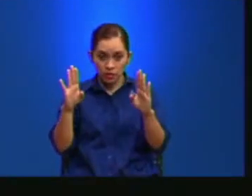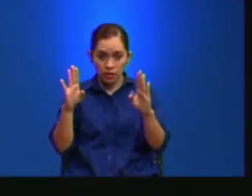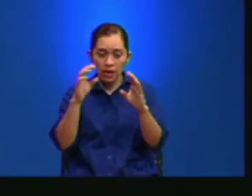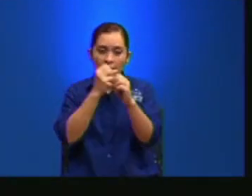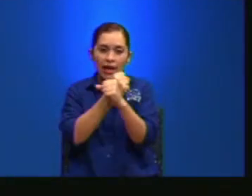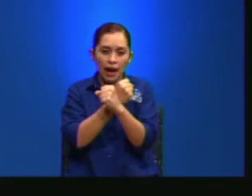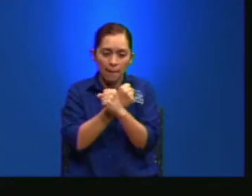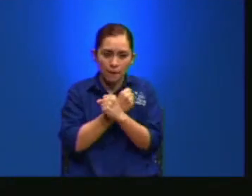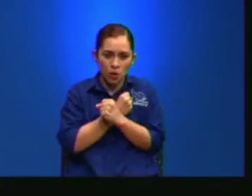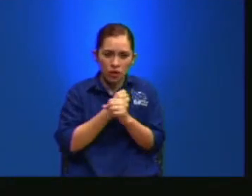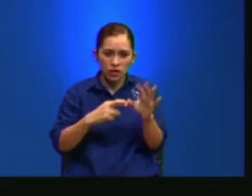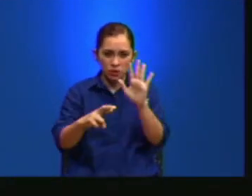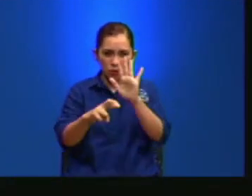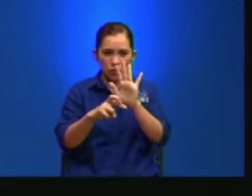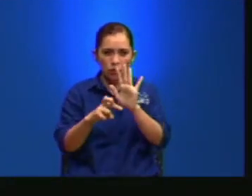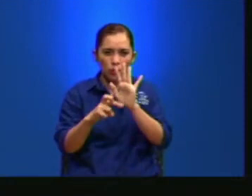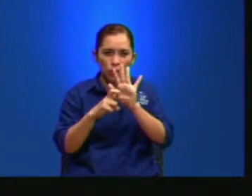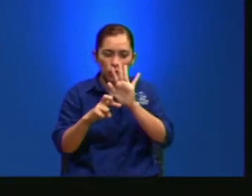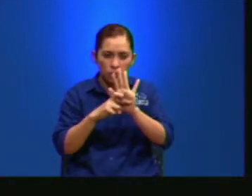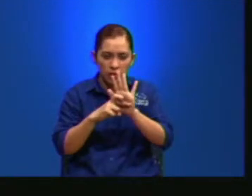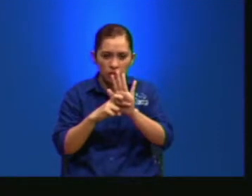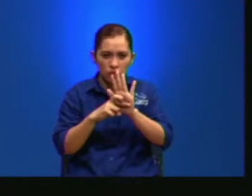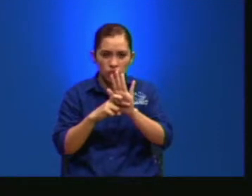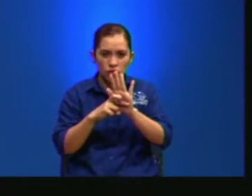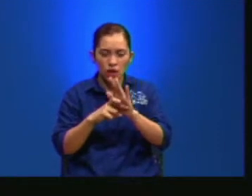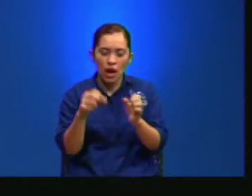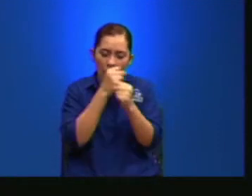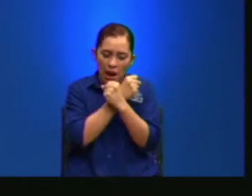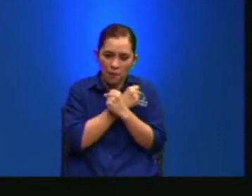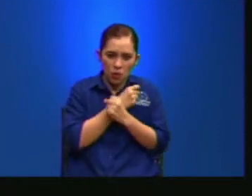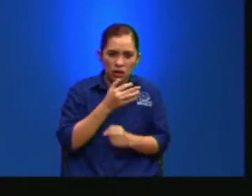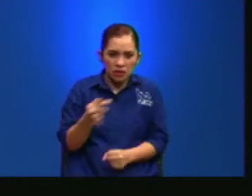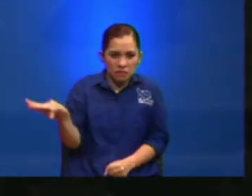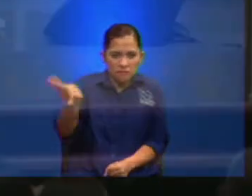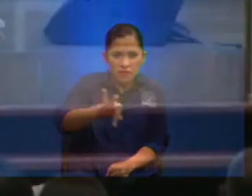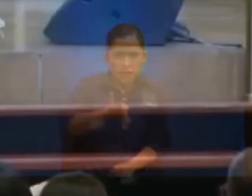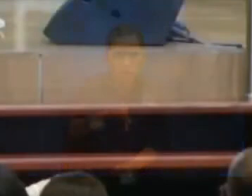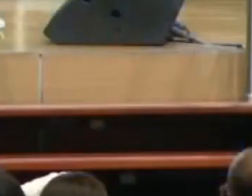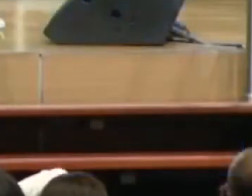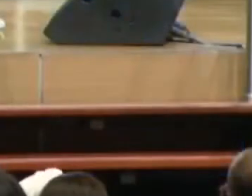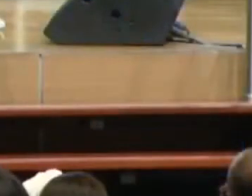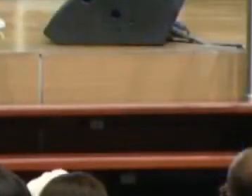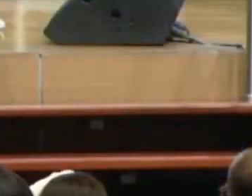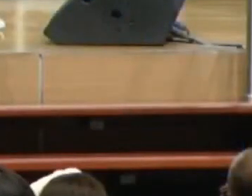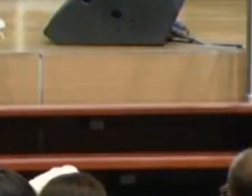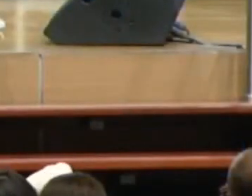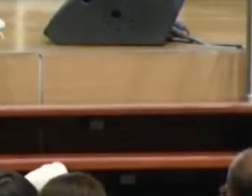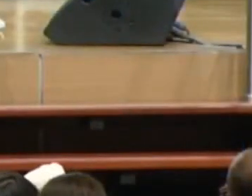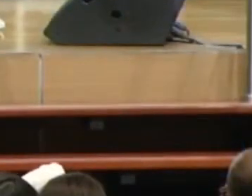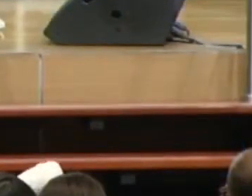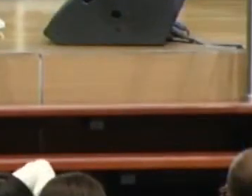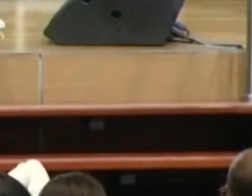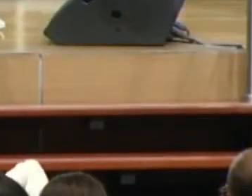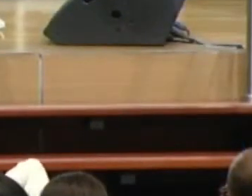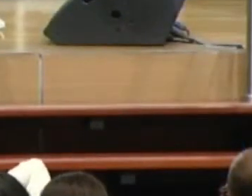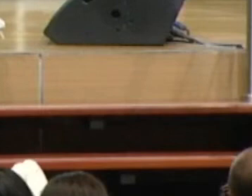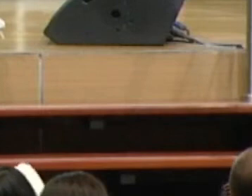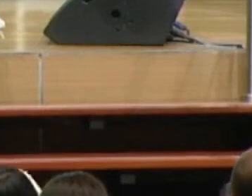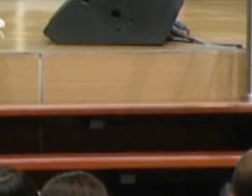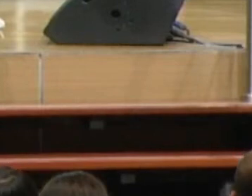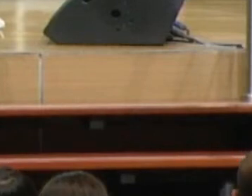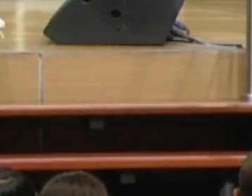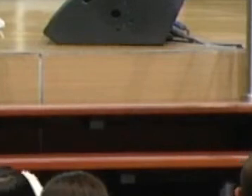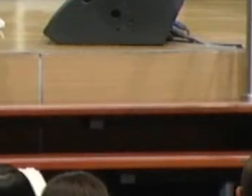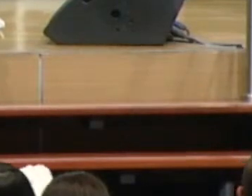ilícitos falsos engañosos y también en algún momento en la iniquidad que son